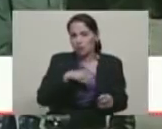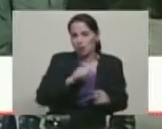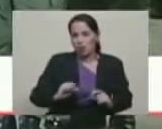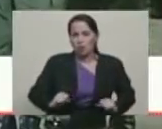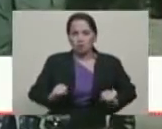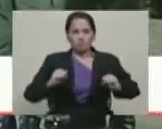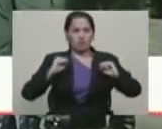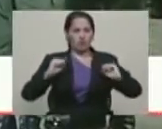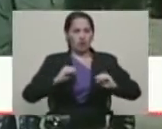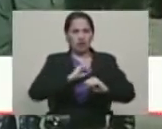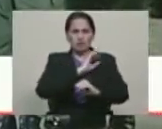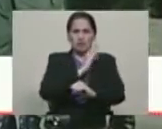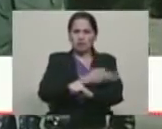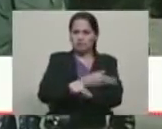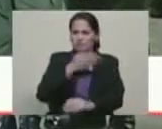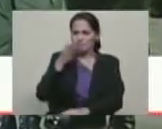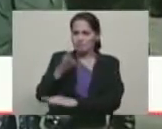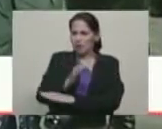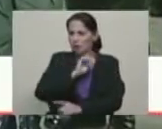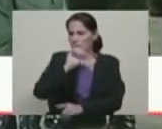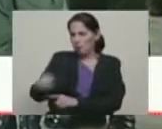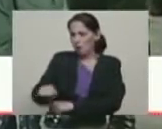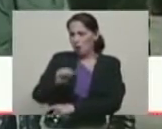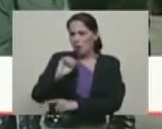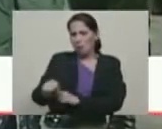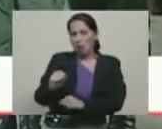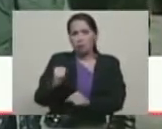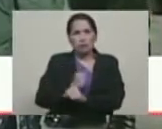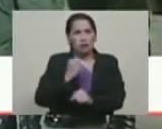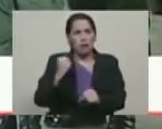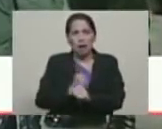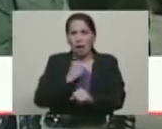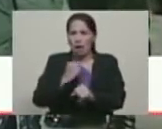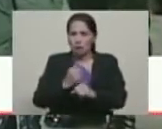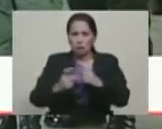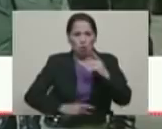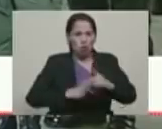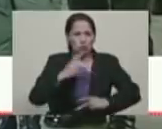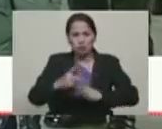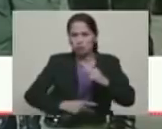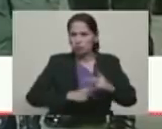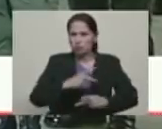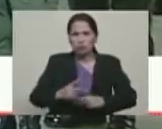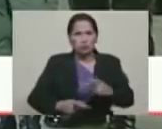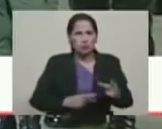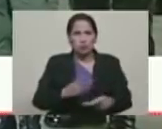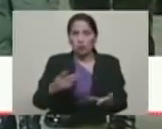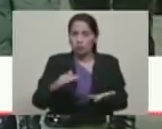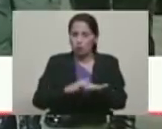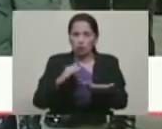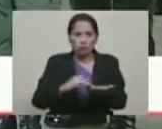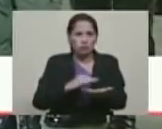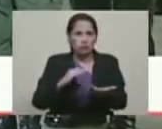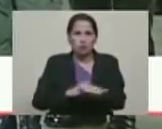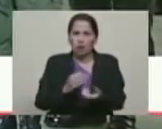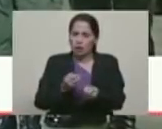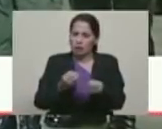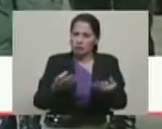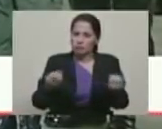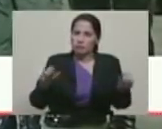fuerza y vamos al trabajo, trabajo y más trabajo, producción y más producción, soluciones y más